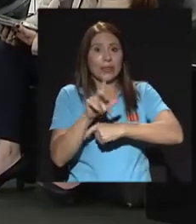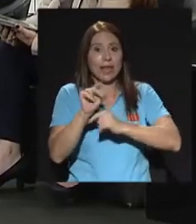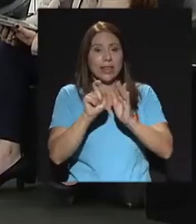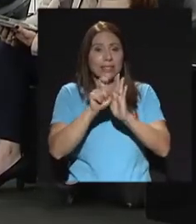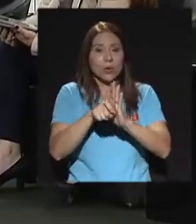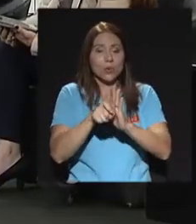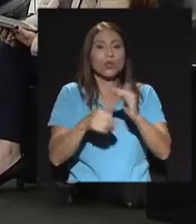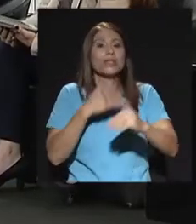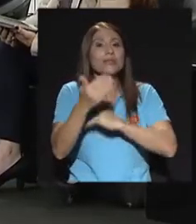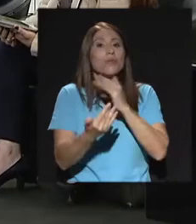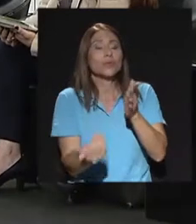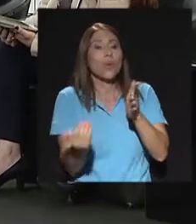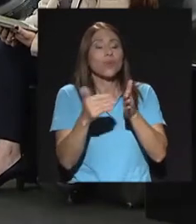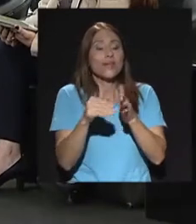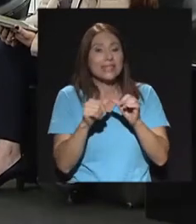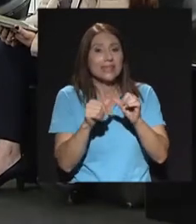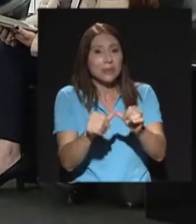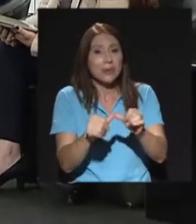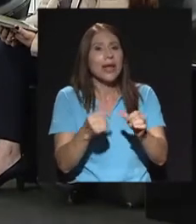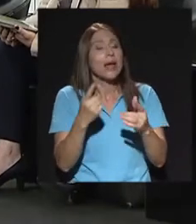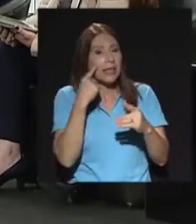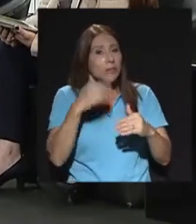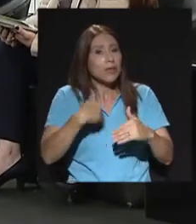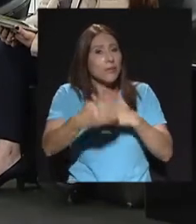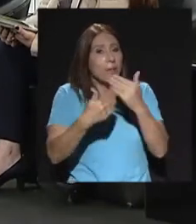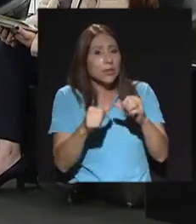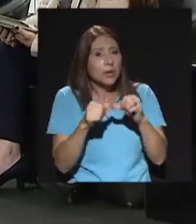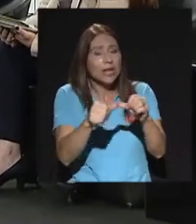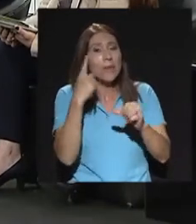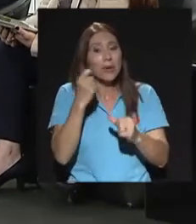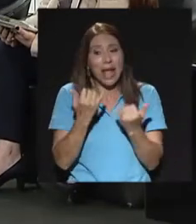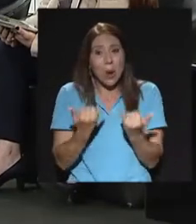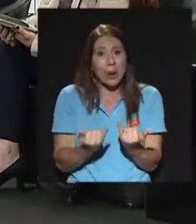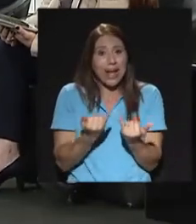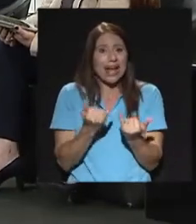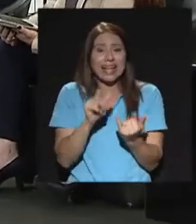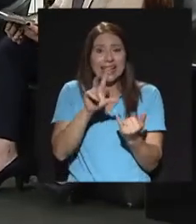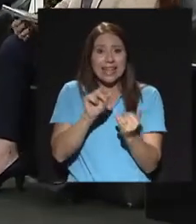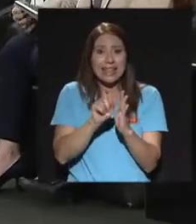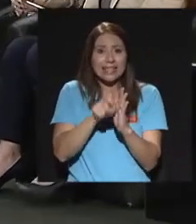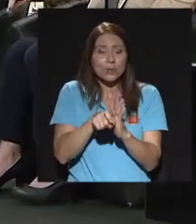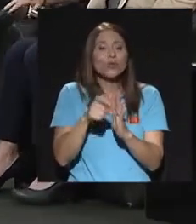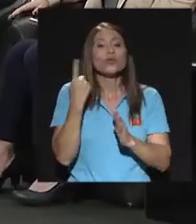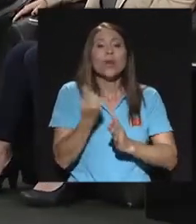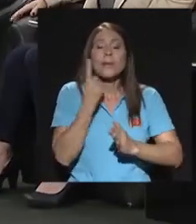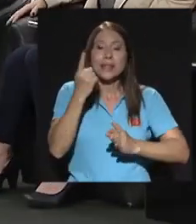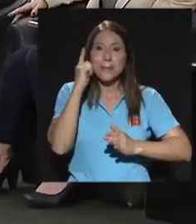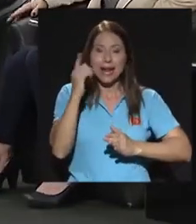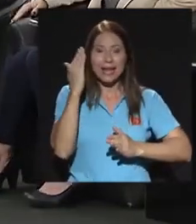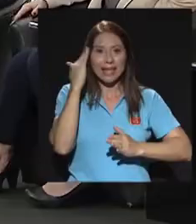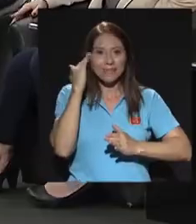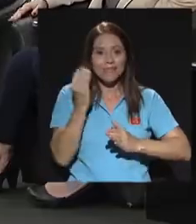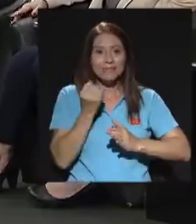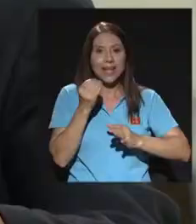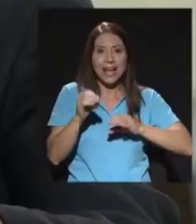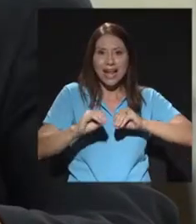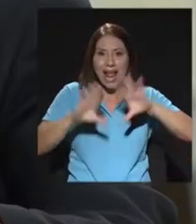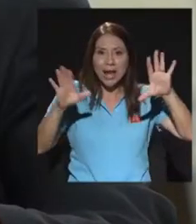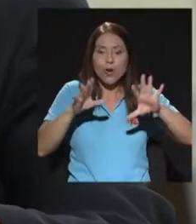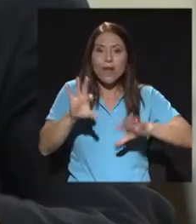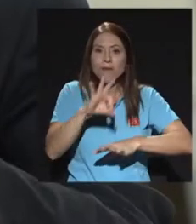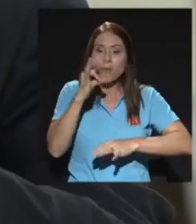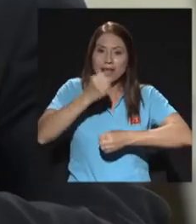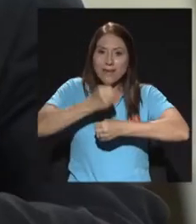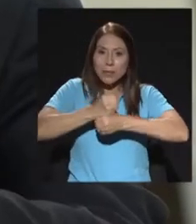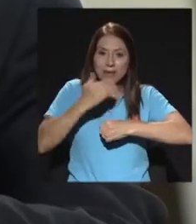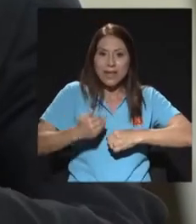nada que regresar. Nada más quisiera agregar... Vamos a retomarlo, doña Giselle, porque nos quedan 30 segundos. Nada más para que quede claro el mecanismo en el que vamos a seguir trabajando en el siguiente